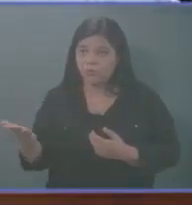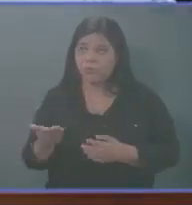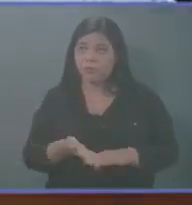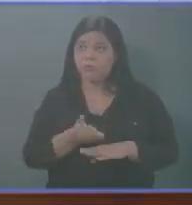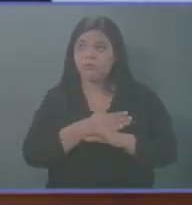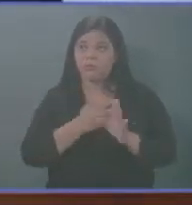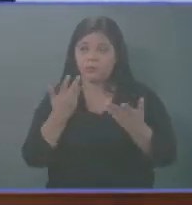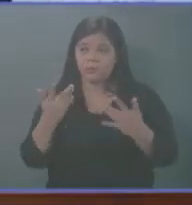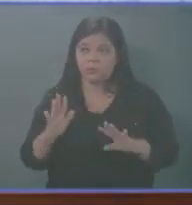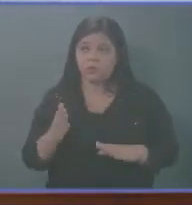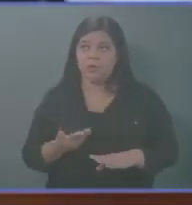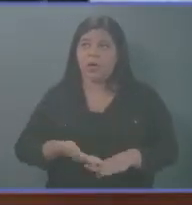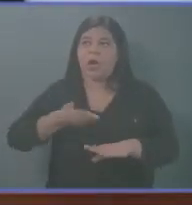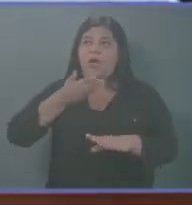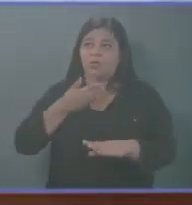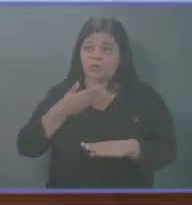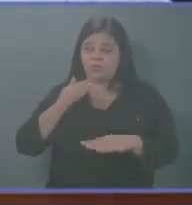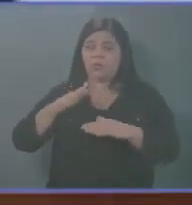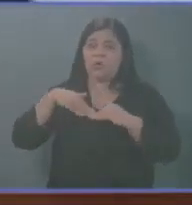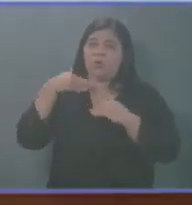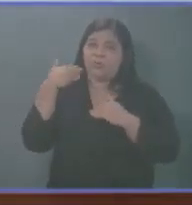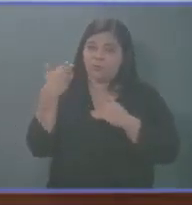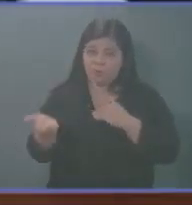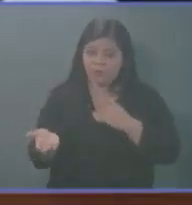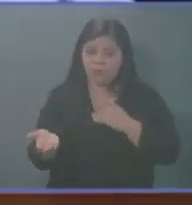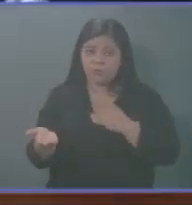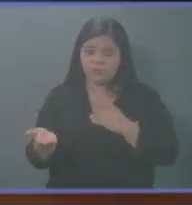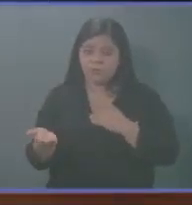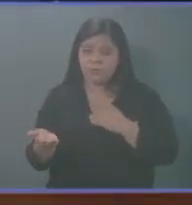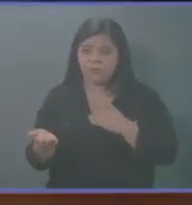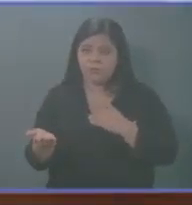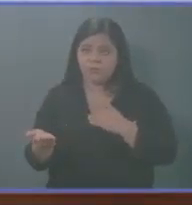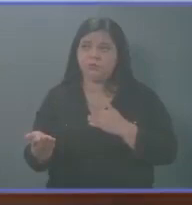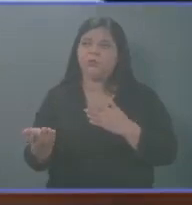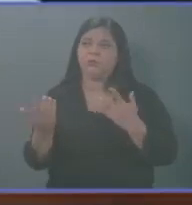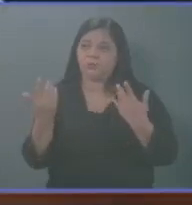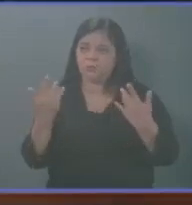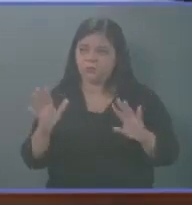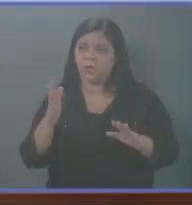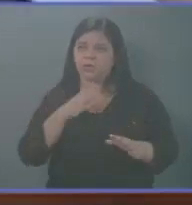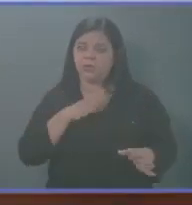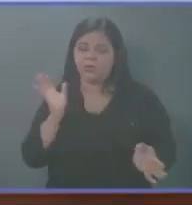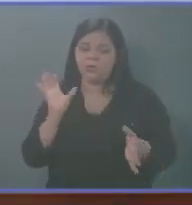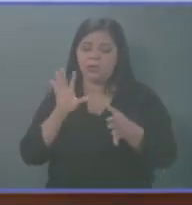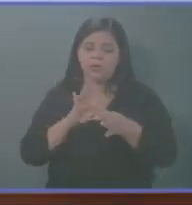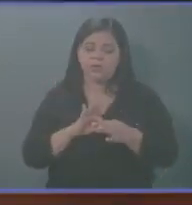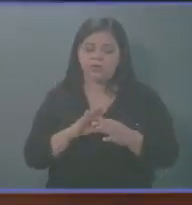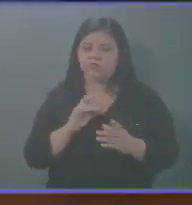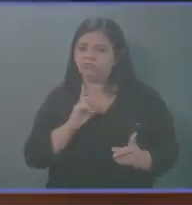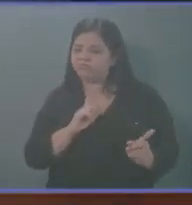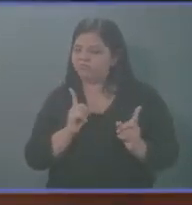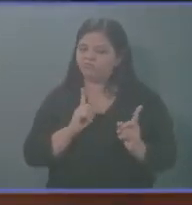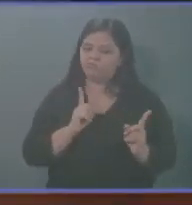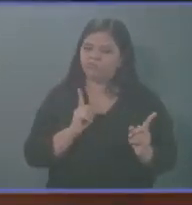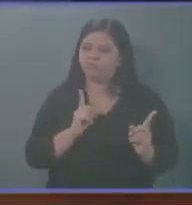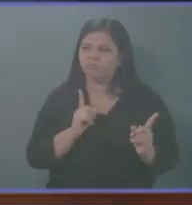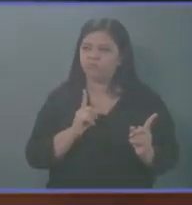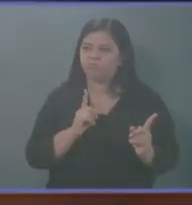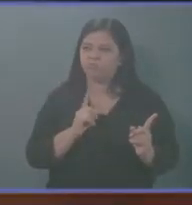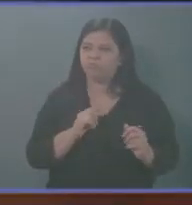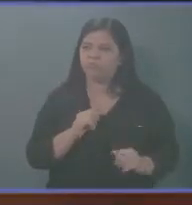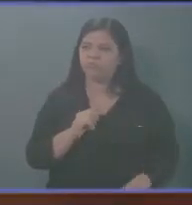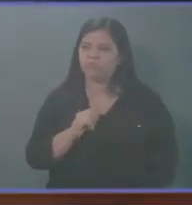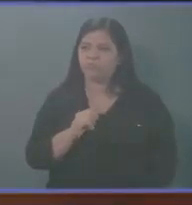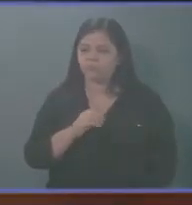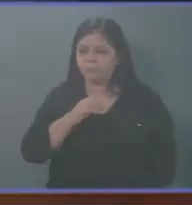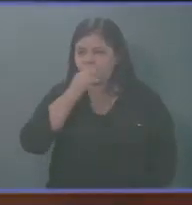sucedieron antes y después, mucho antes y mucho después, tienen que ver con las conductas